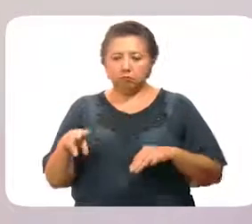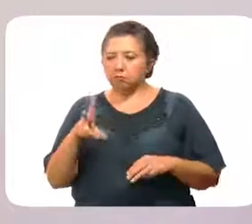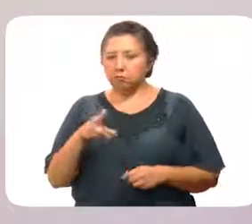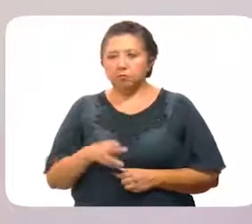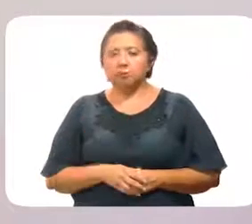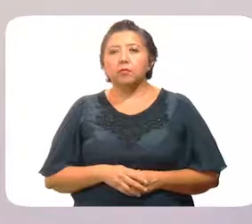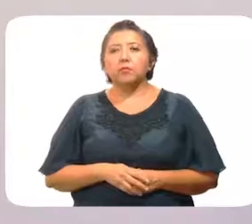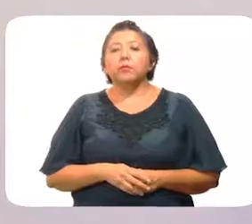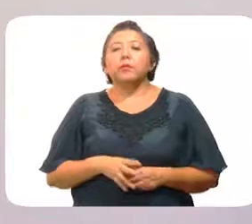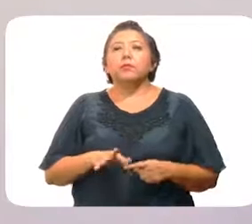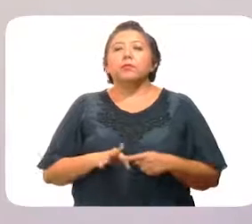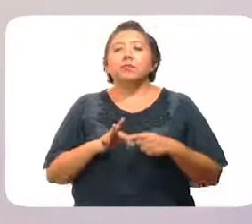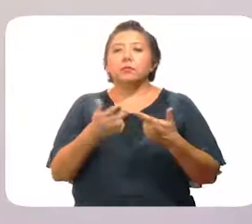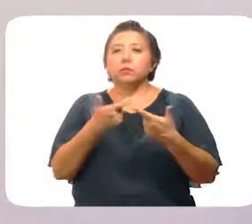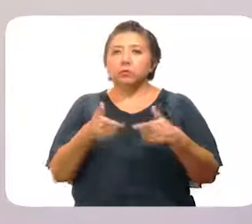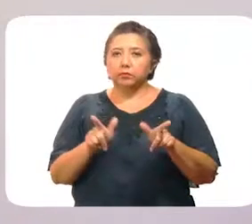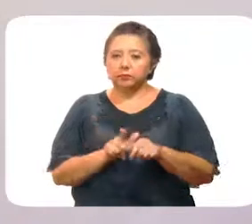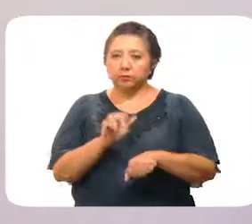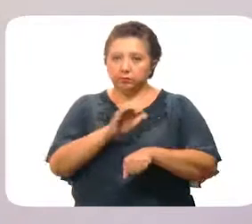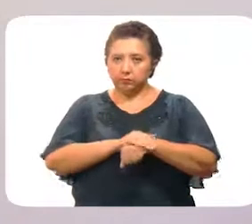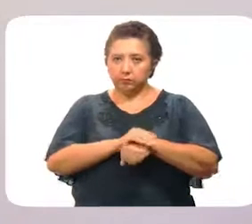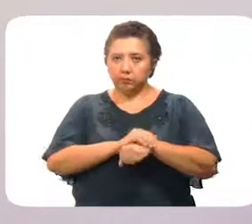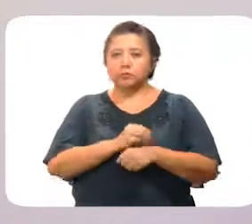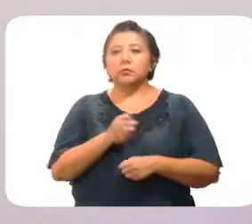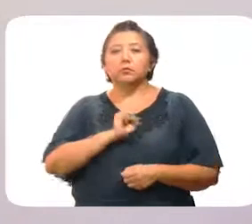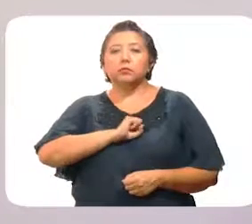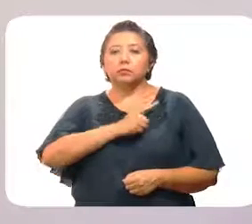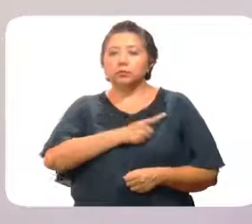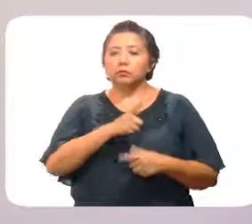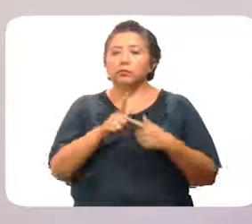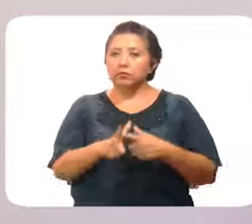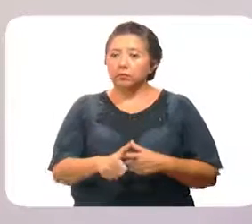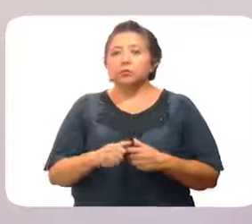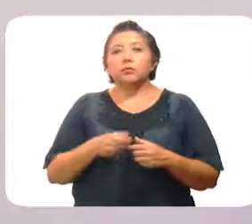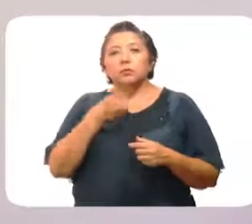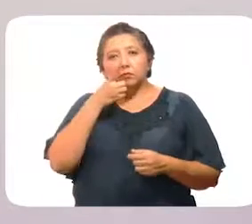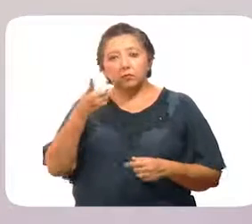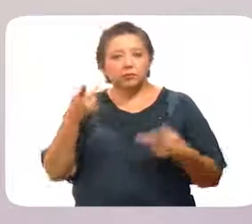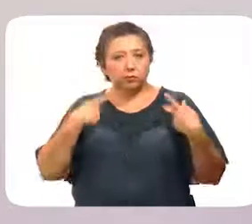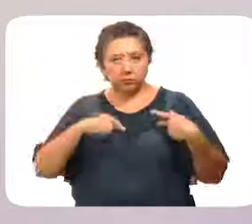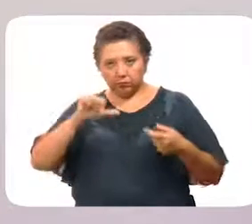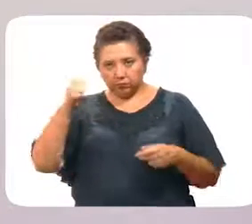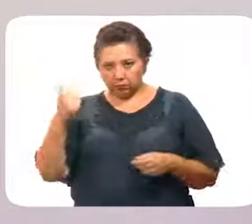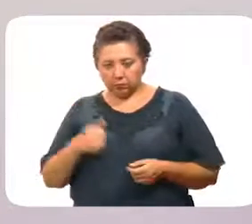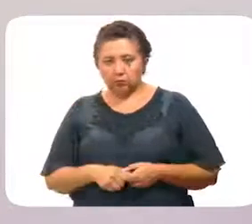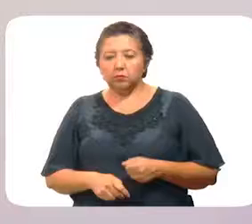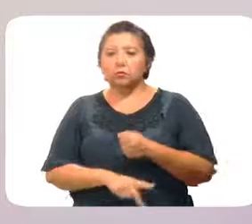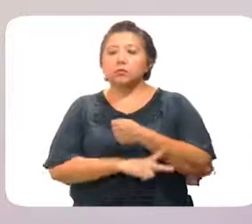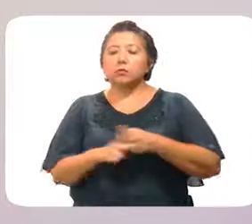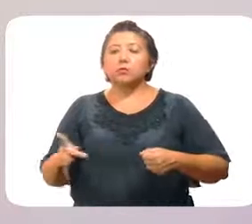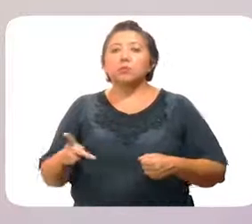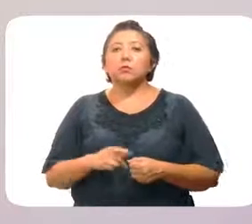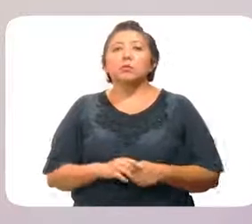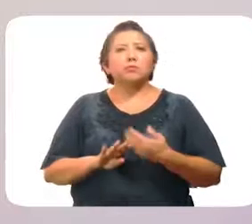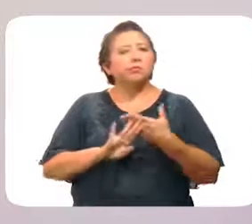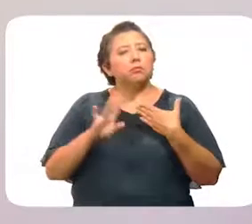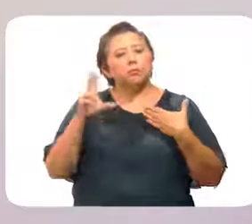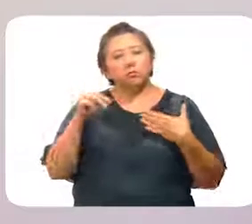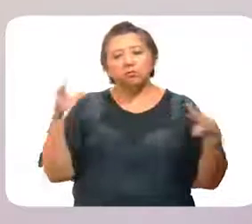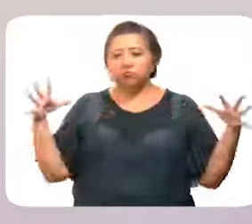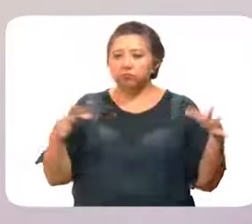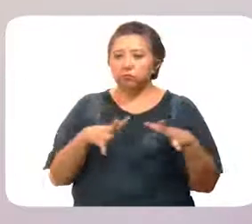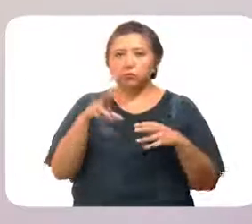Se reforzará la presencia de los amigos de la salud en las playas para seguir invitando a la gente a evitar lugares concurridos, promover